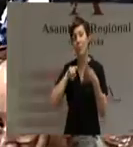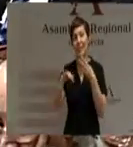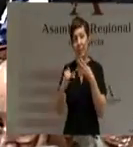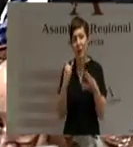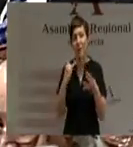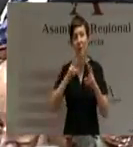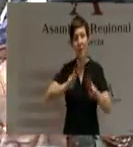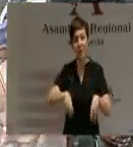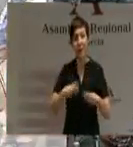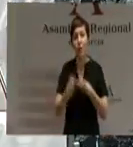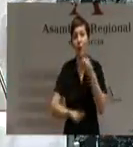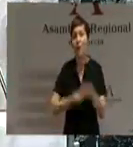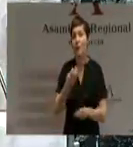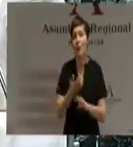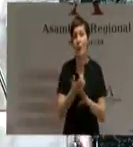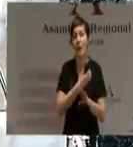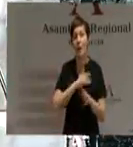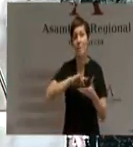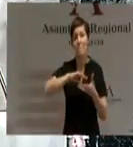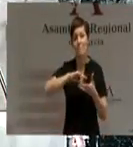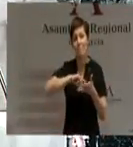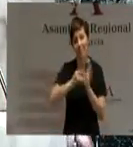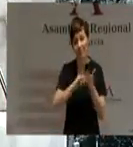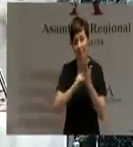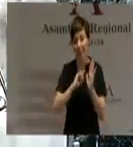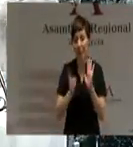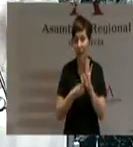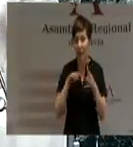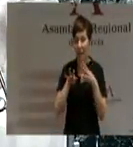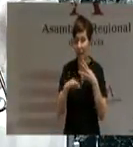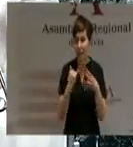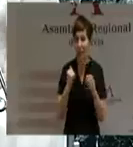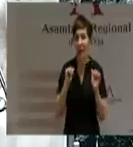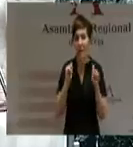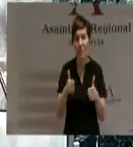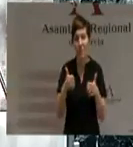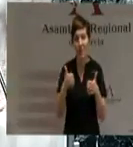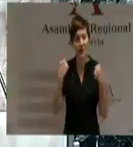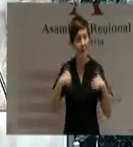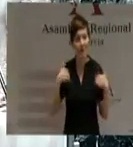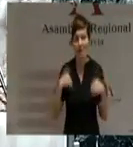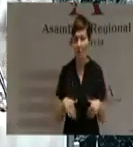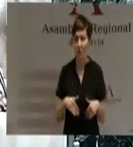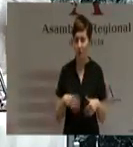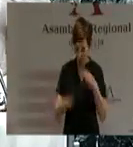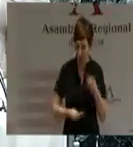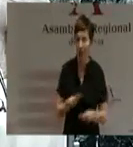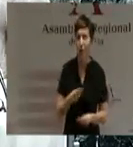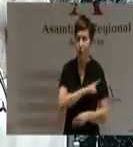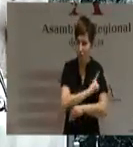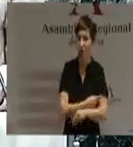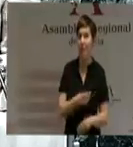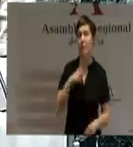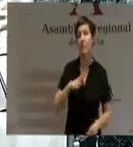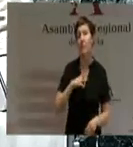por adelantar la aplicación de algunas medidas de la Ley de Transparencia para la región de Murcia. Sea usted valiente, hágalo. Estaremos con